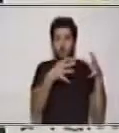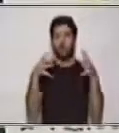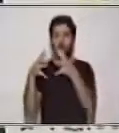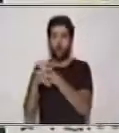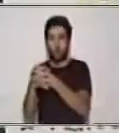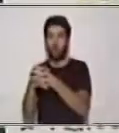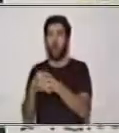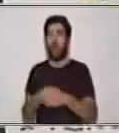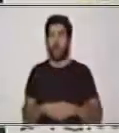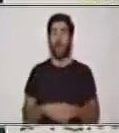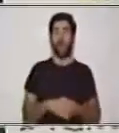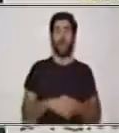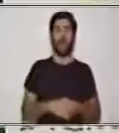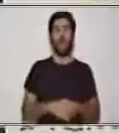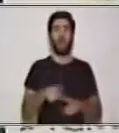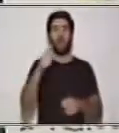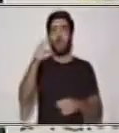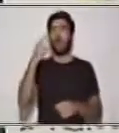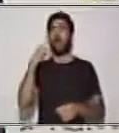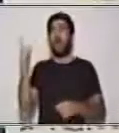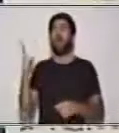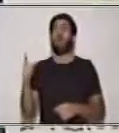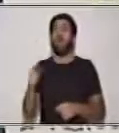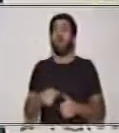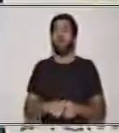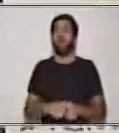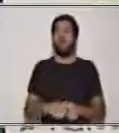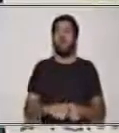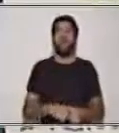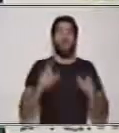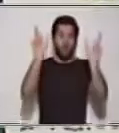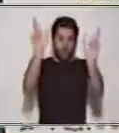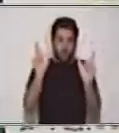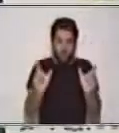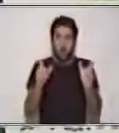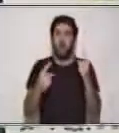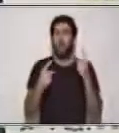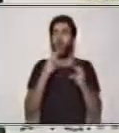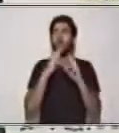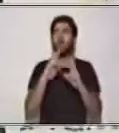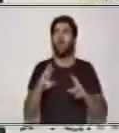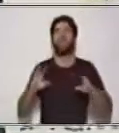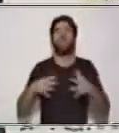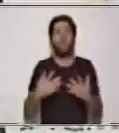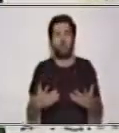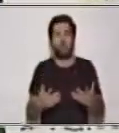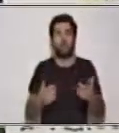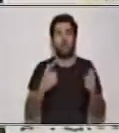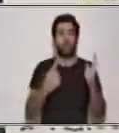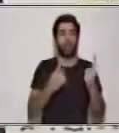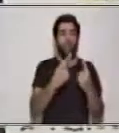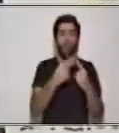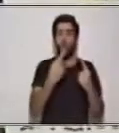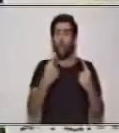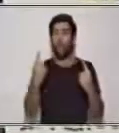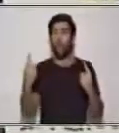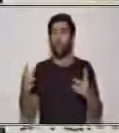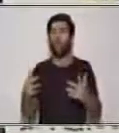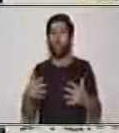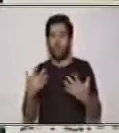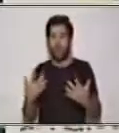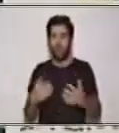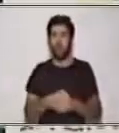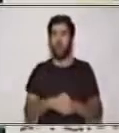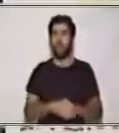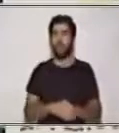Ahora, si reconocemos ahí otro común denominador, es entre estos dos elementos, el